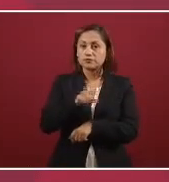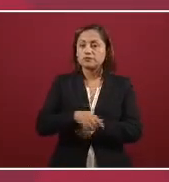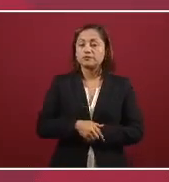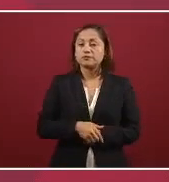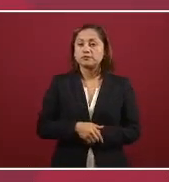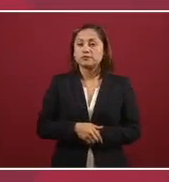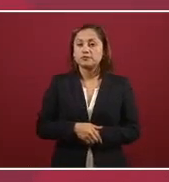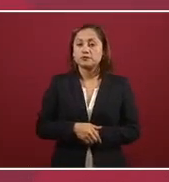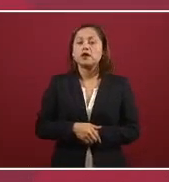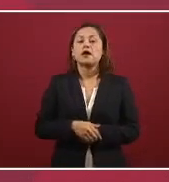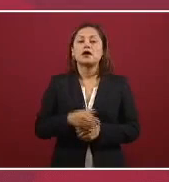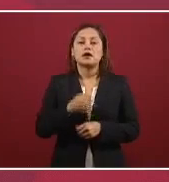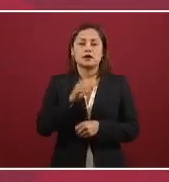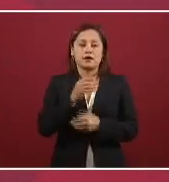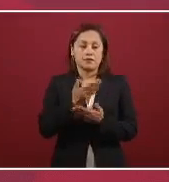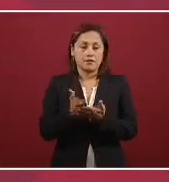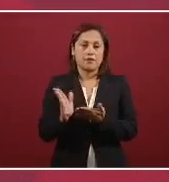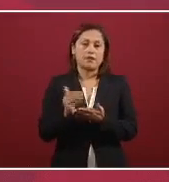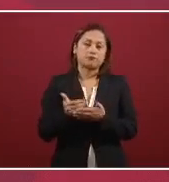prevenir